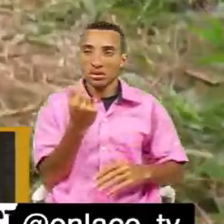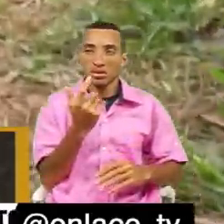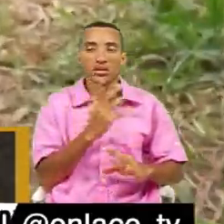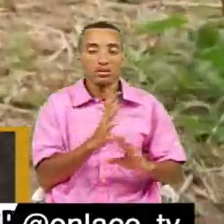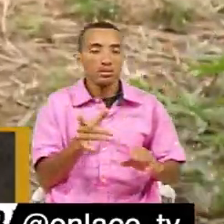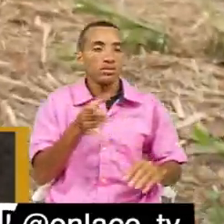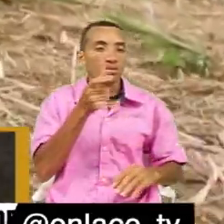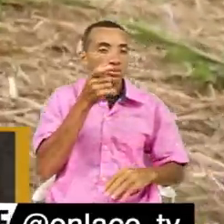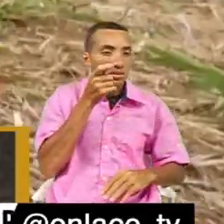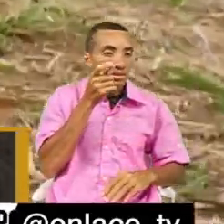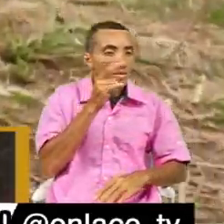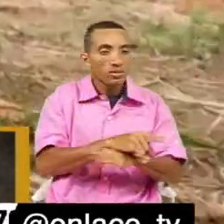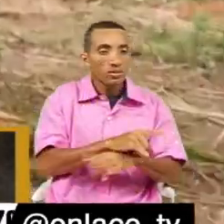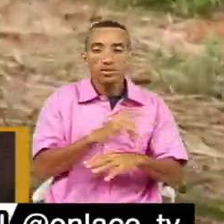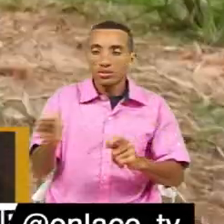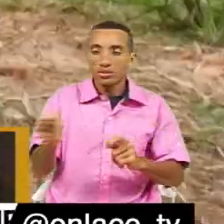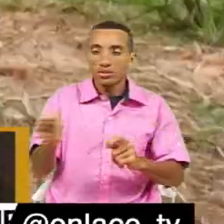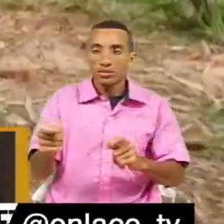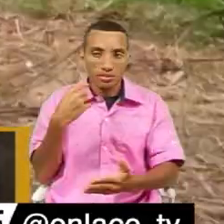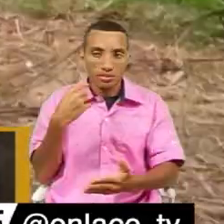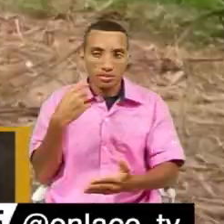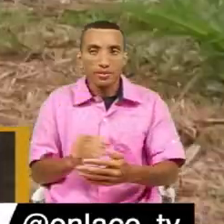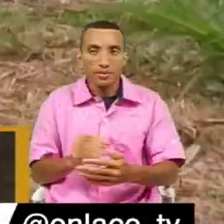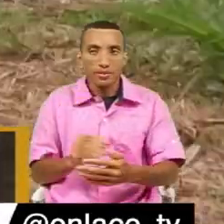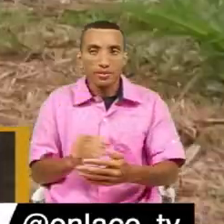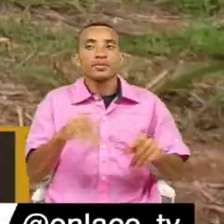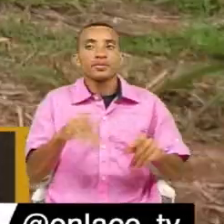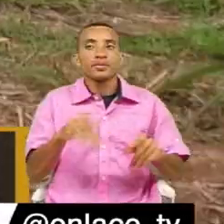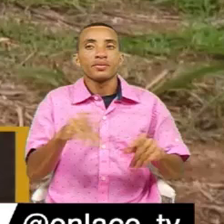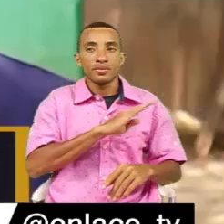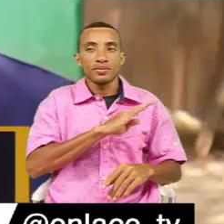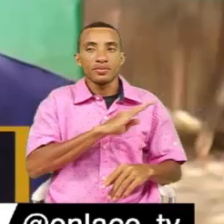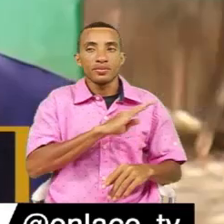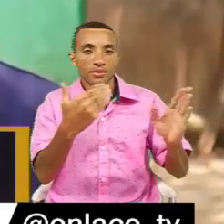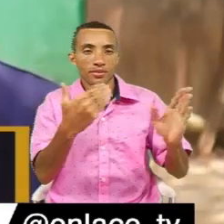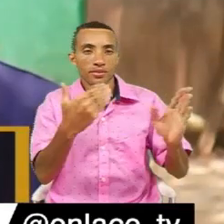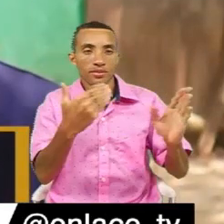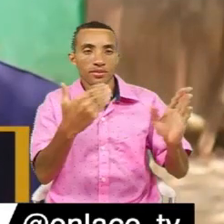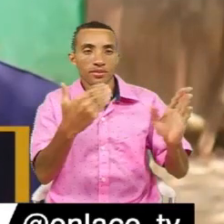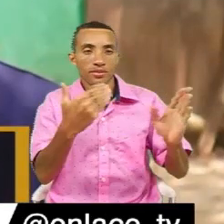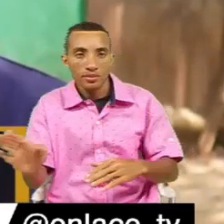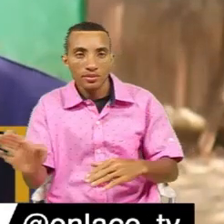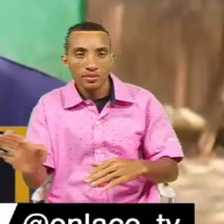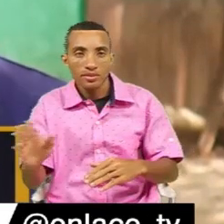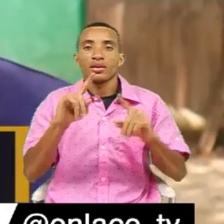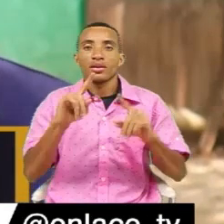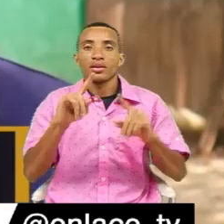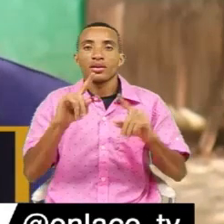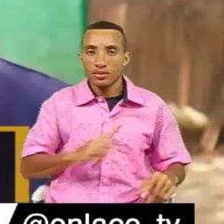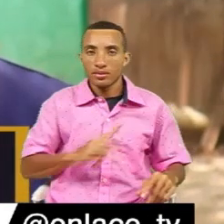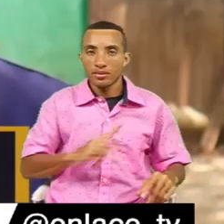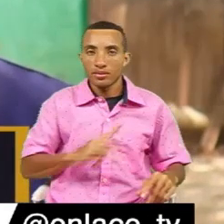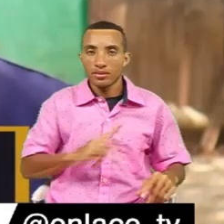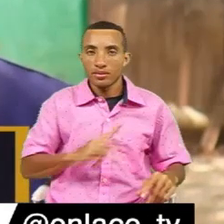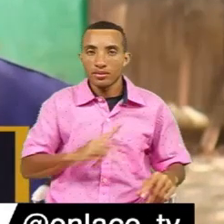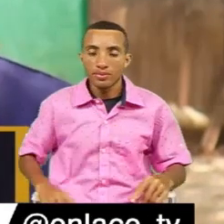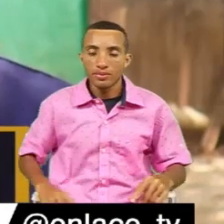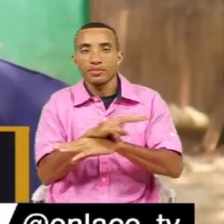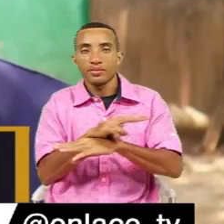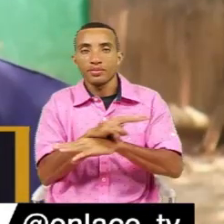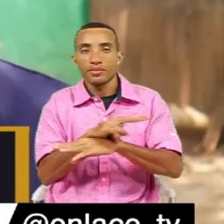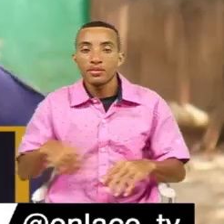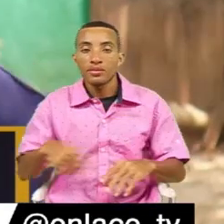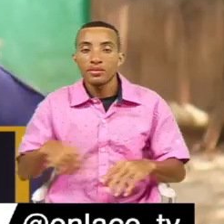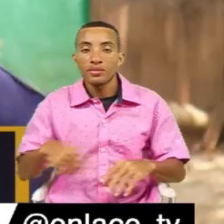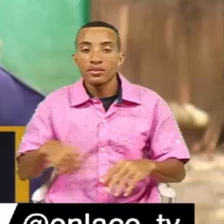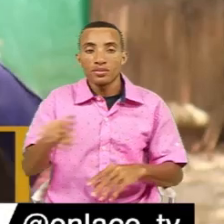celador de día y de noche. Especialmente lo hago a la administración municipal, amigos de planeación, personería municipal y a la misma Secretaría de Salud.